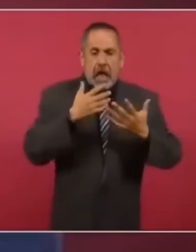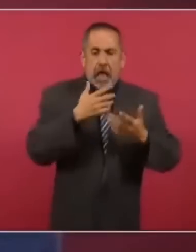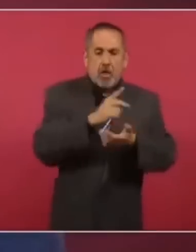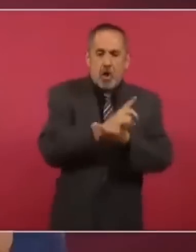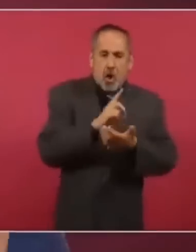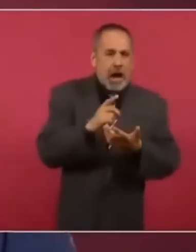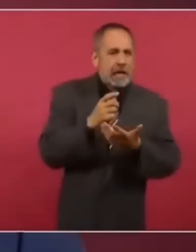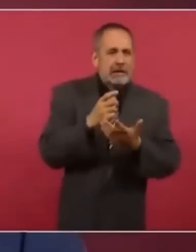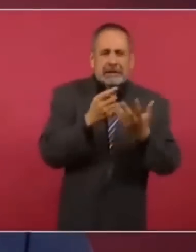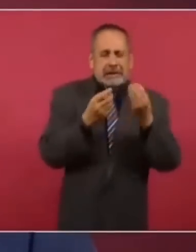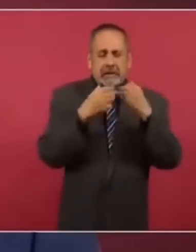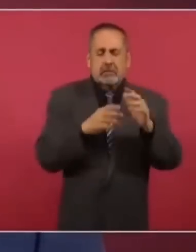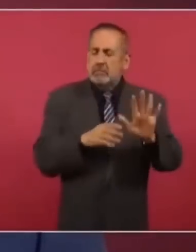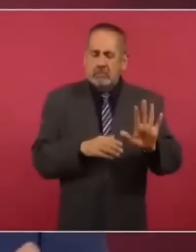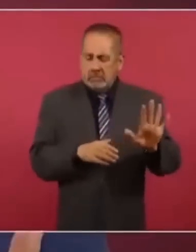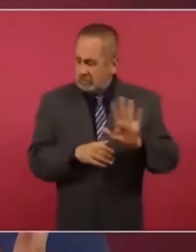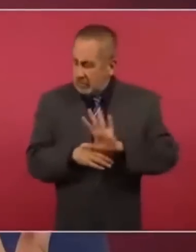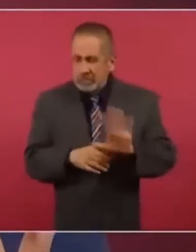Pues